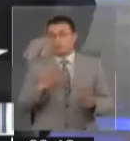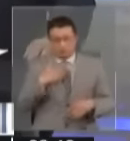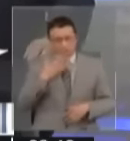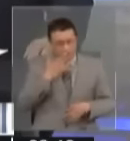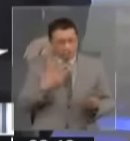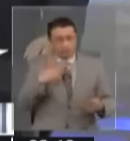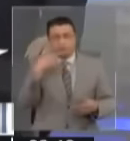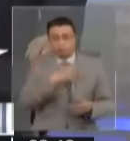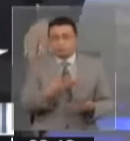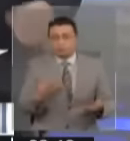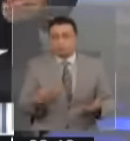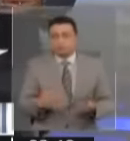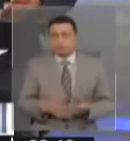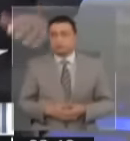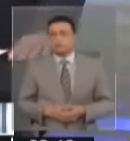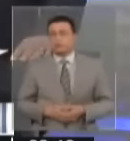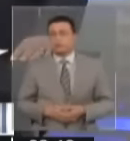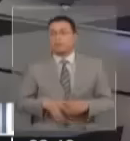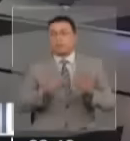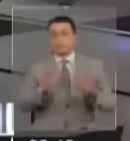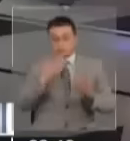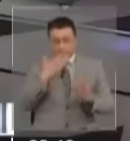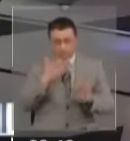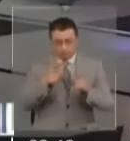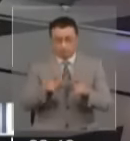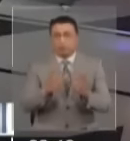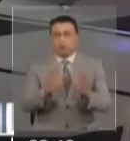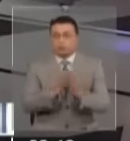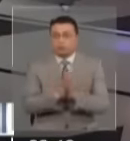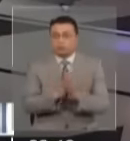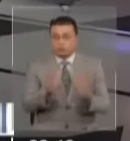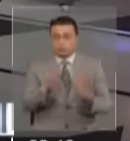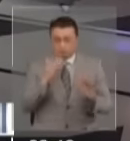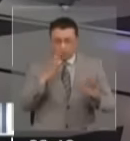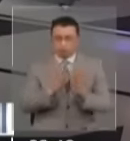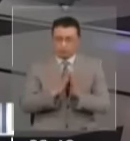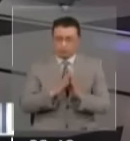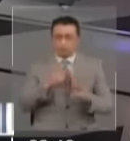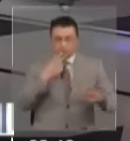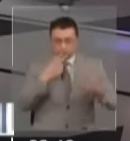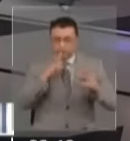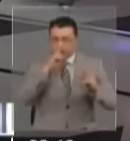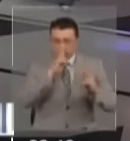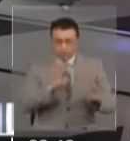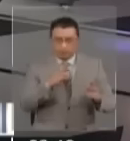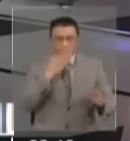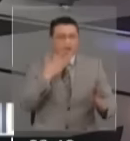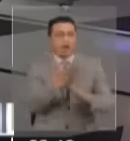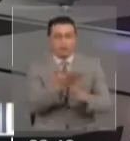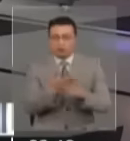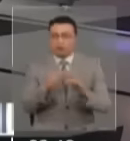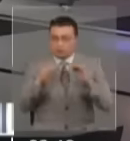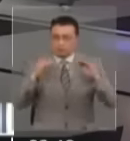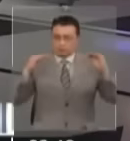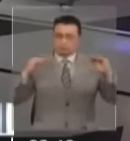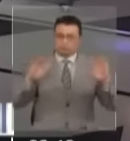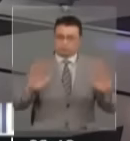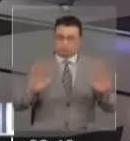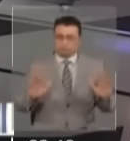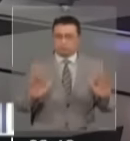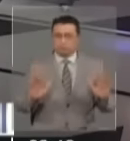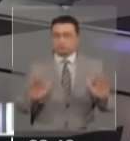Déjame hablar. Yo le hice una pregunta. A ver, que pueda terminar Andrés Ari y mantengamos con un cierto nivel el debate y también las apelaciones entre todos nosotros. ¿Ya? Sí, lo